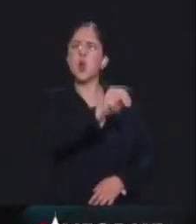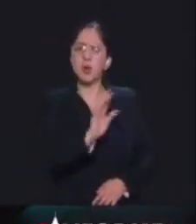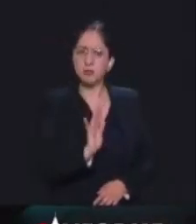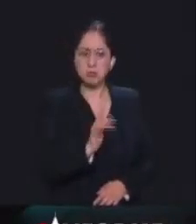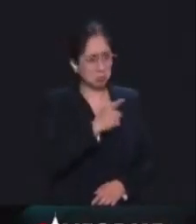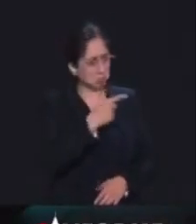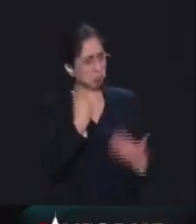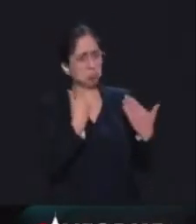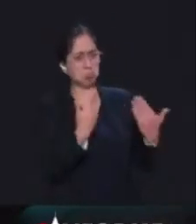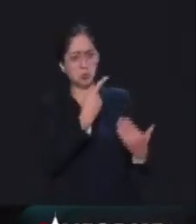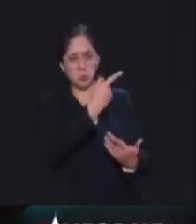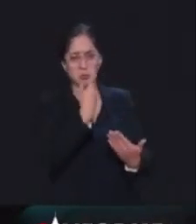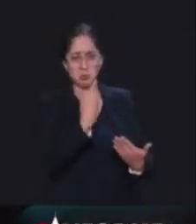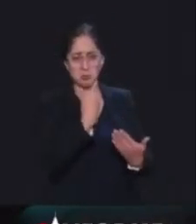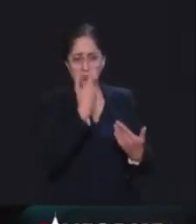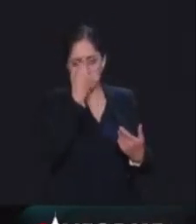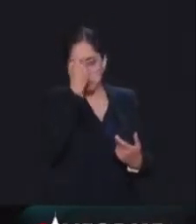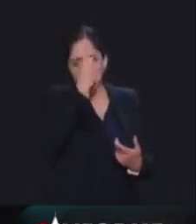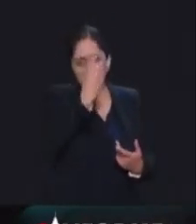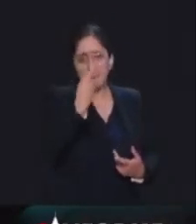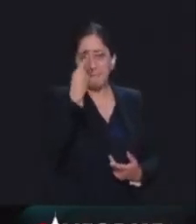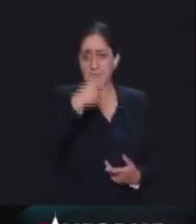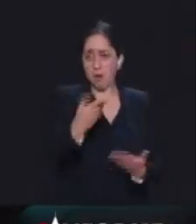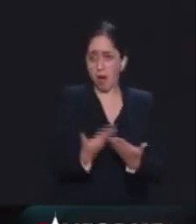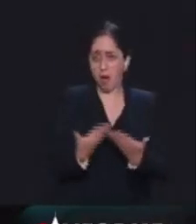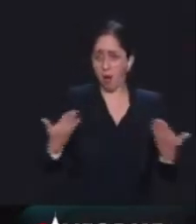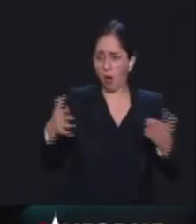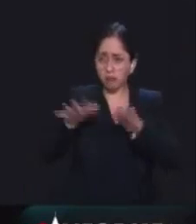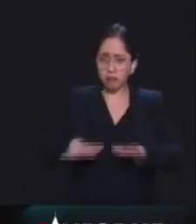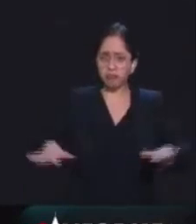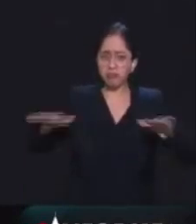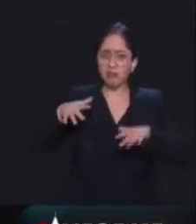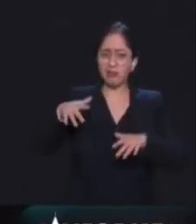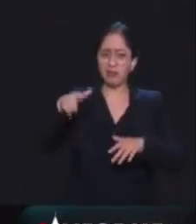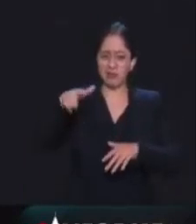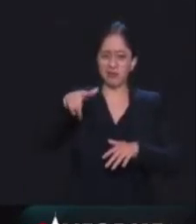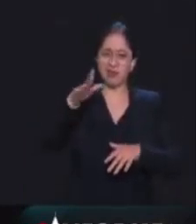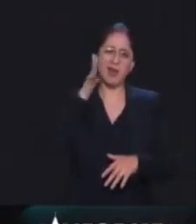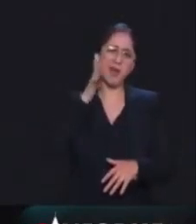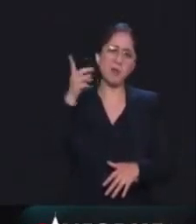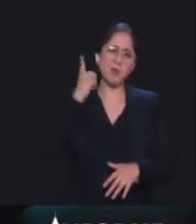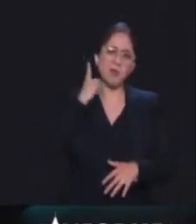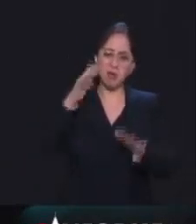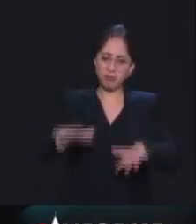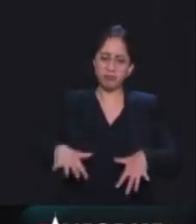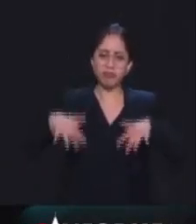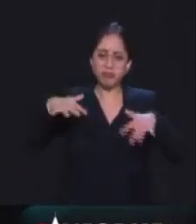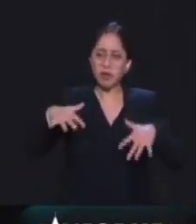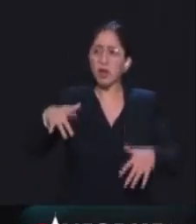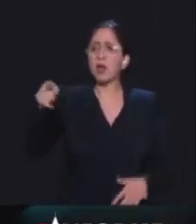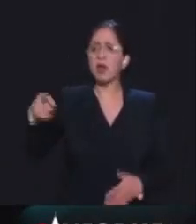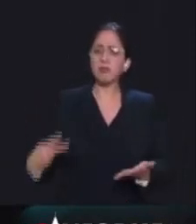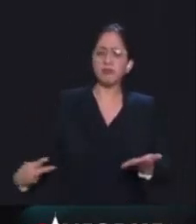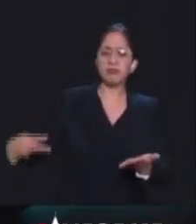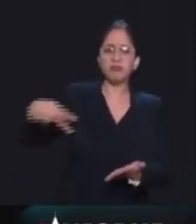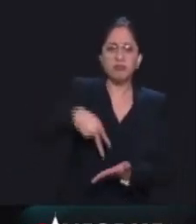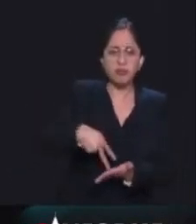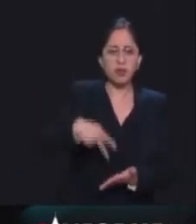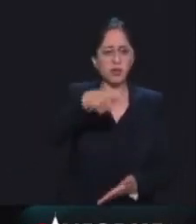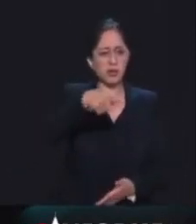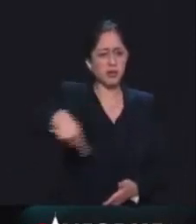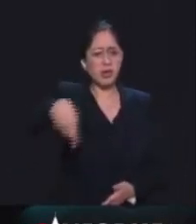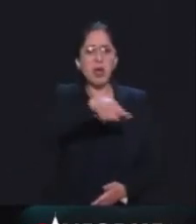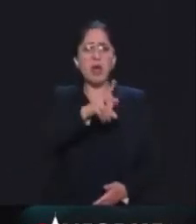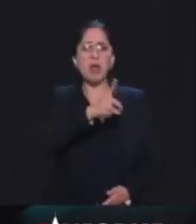final ha llegado al Parlamento con una propuesta de: aquí nadie tiene que asustarse, aquí no